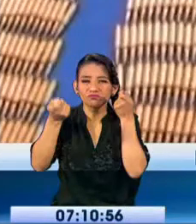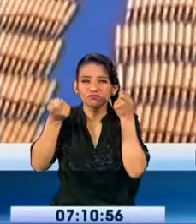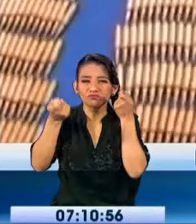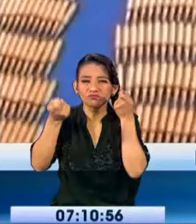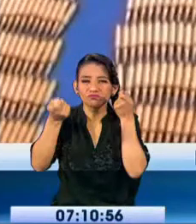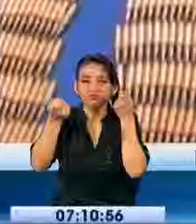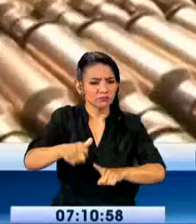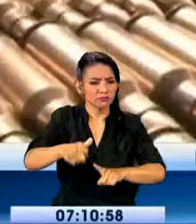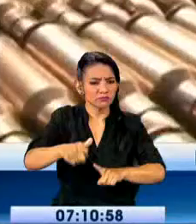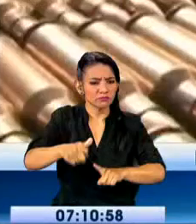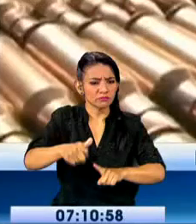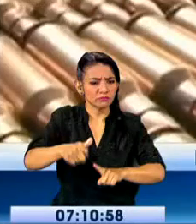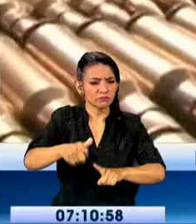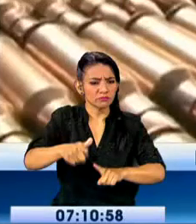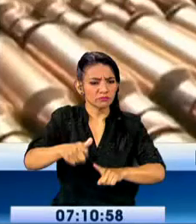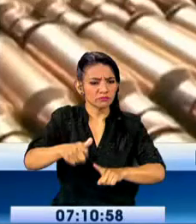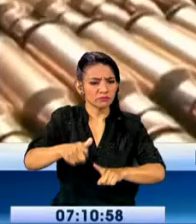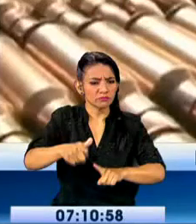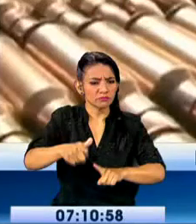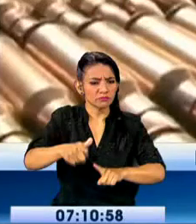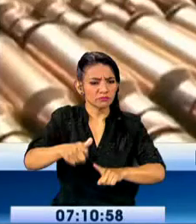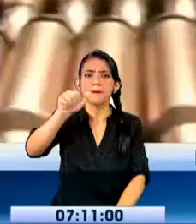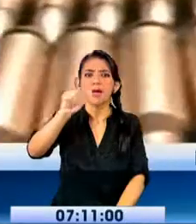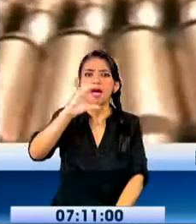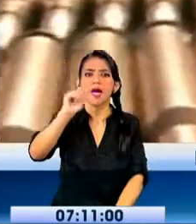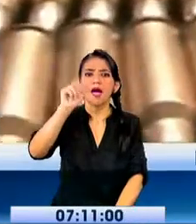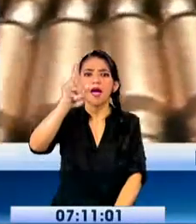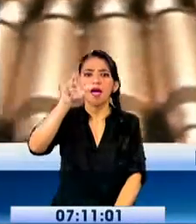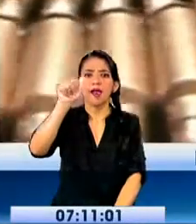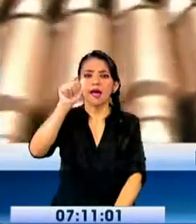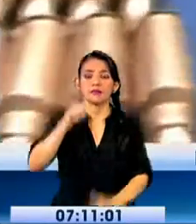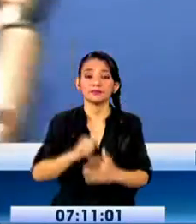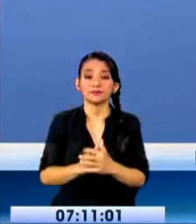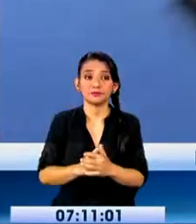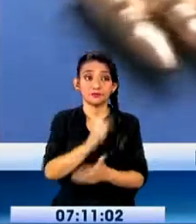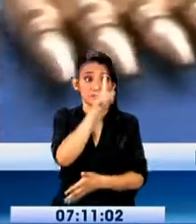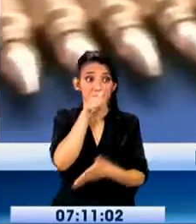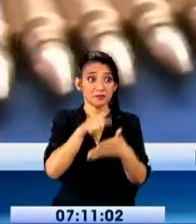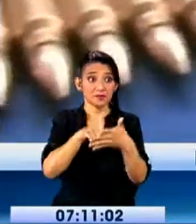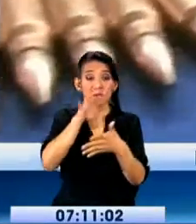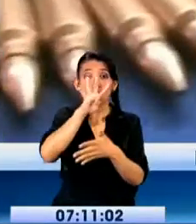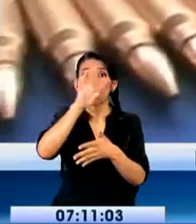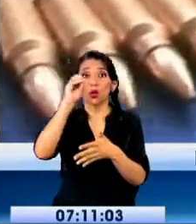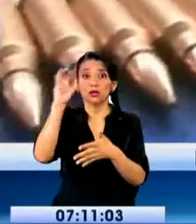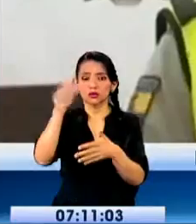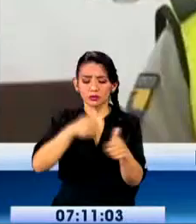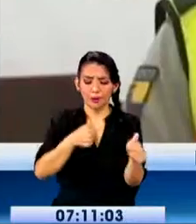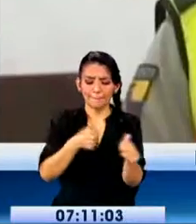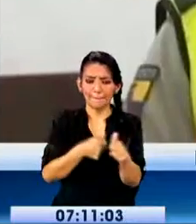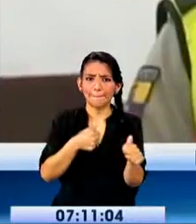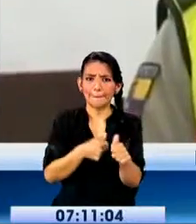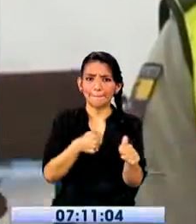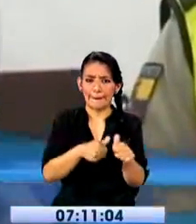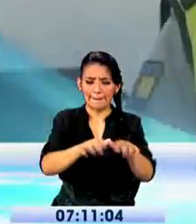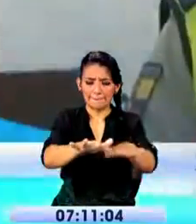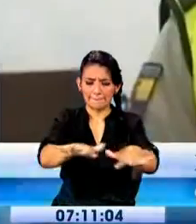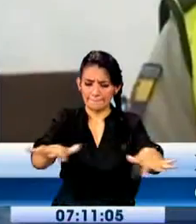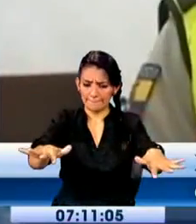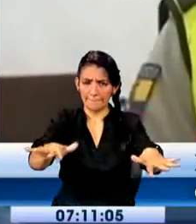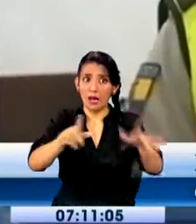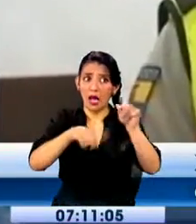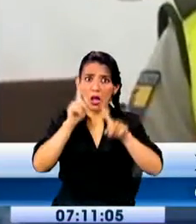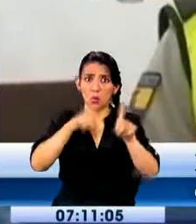en la vía Macaracatacocha. 1.490 cartuchos calibre CJ-95 sin